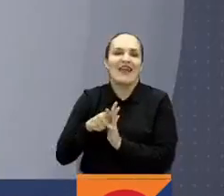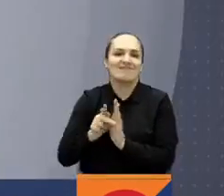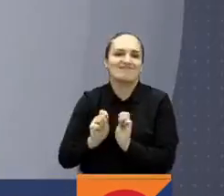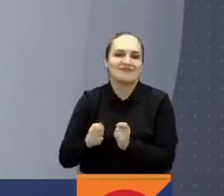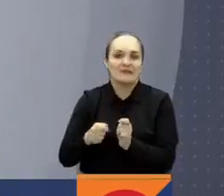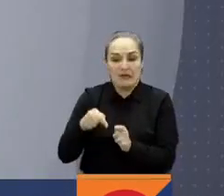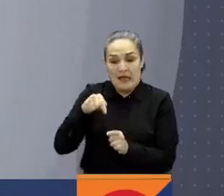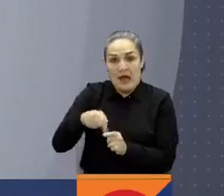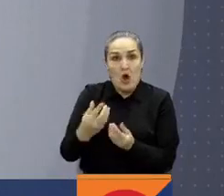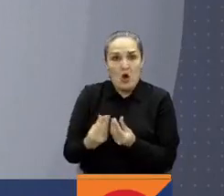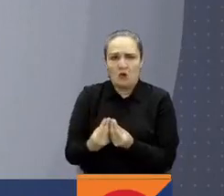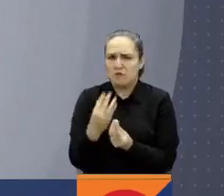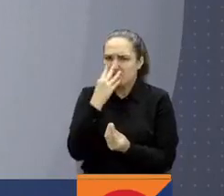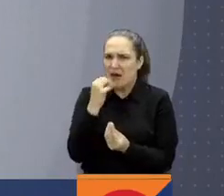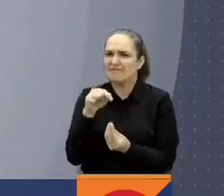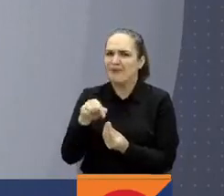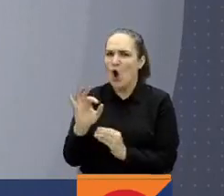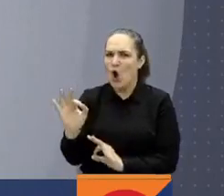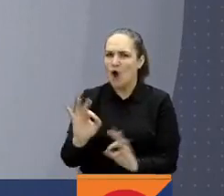crímenes.